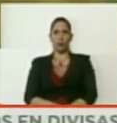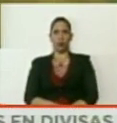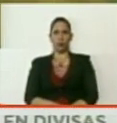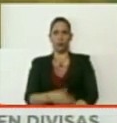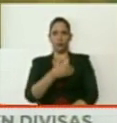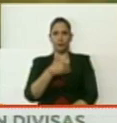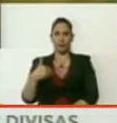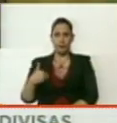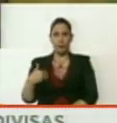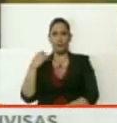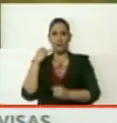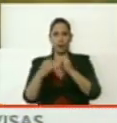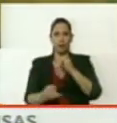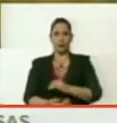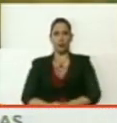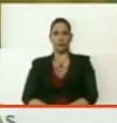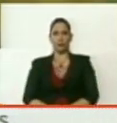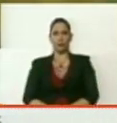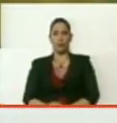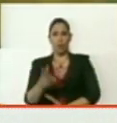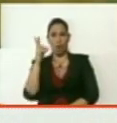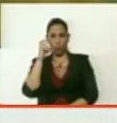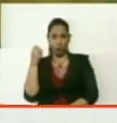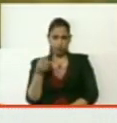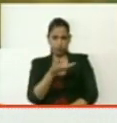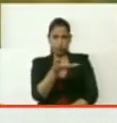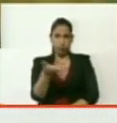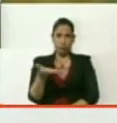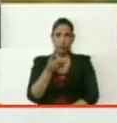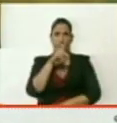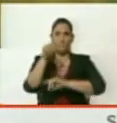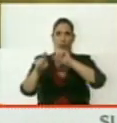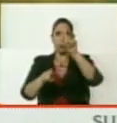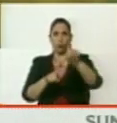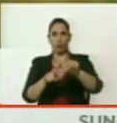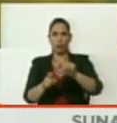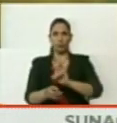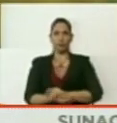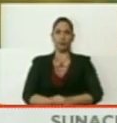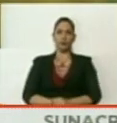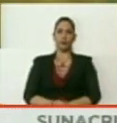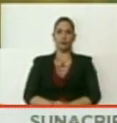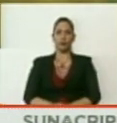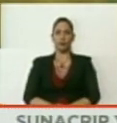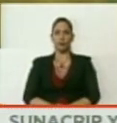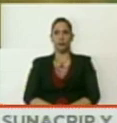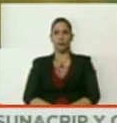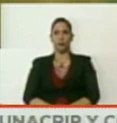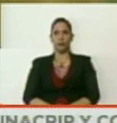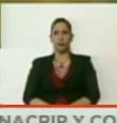Quisiera, para finalizar y escuchar sus preguntas, insistir